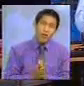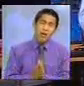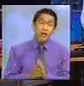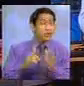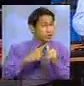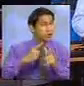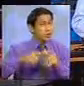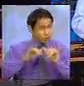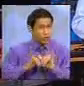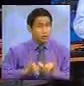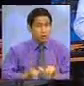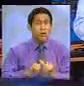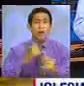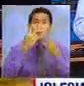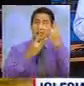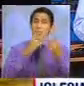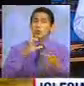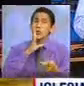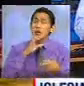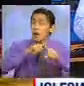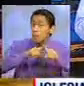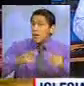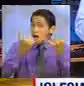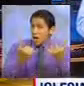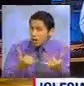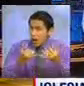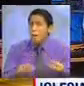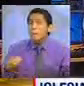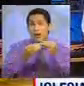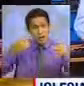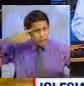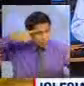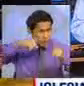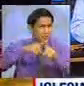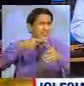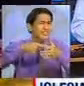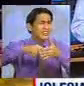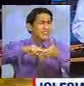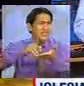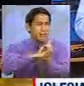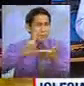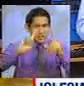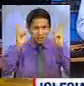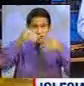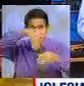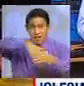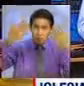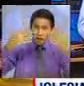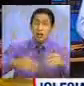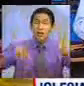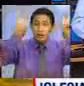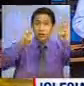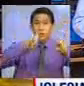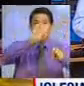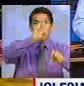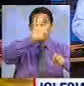Bueno, sigamos ahora con los recorridos turísticos, pero esta vez digamos algo un poco más acorde al verdadero sentido de la Semana Santa. En Guayaquil existe la llamada Ruta de